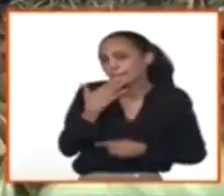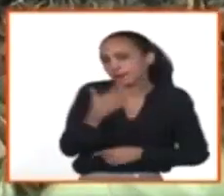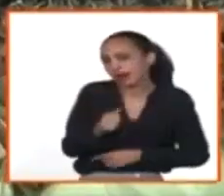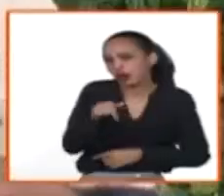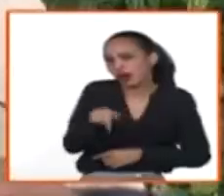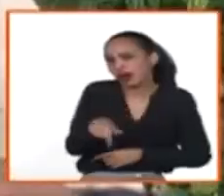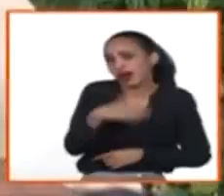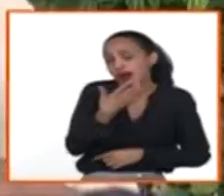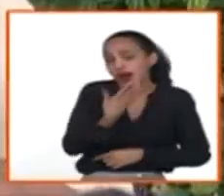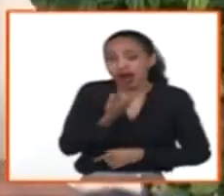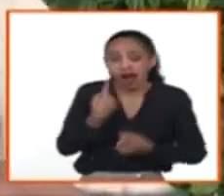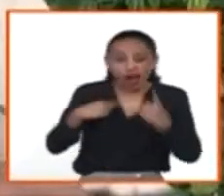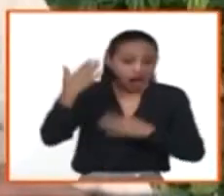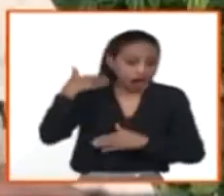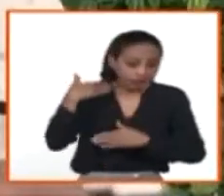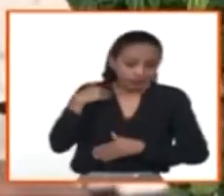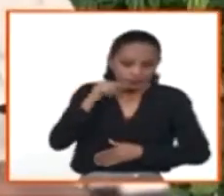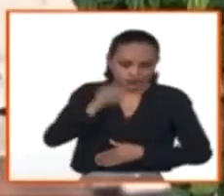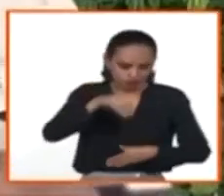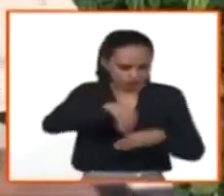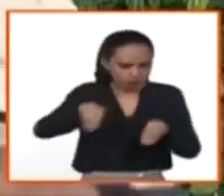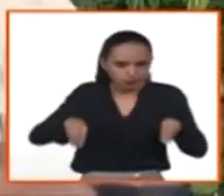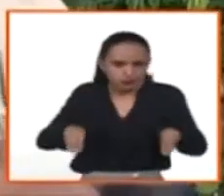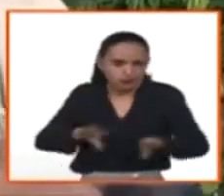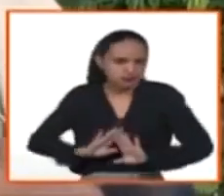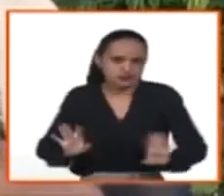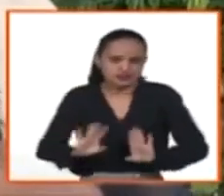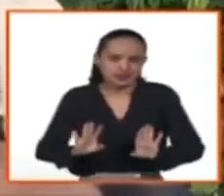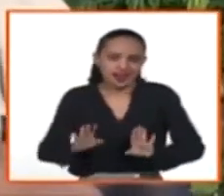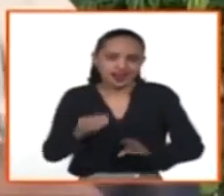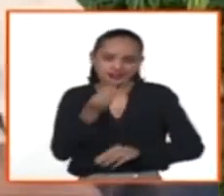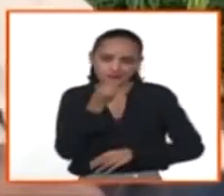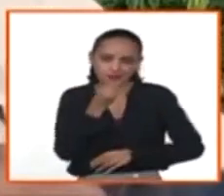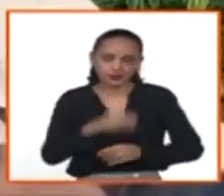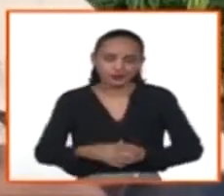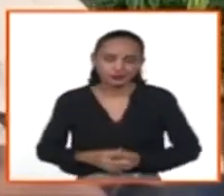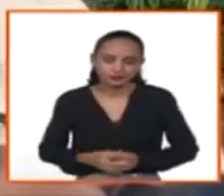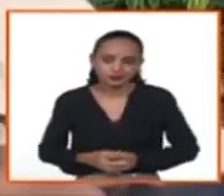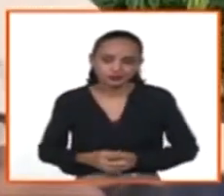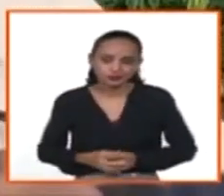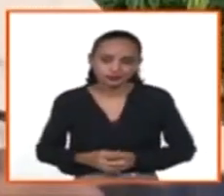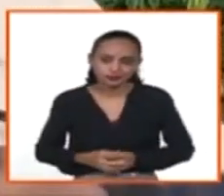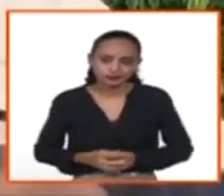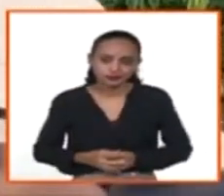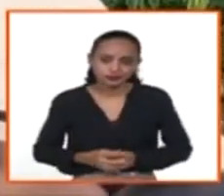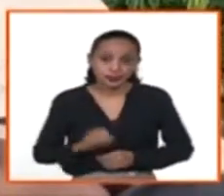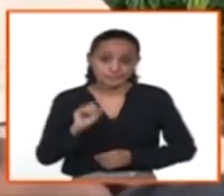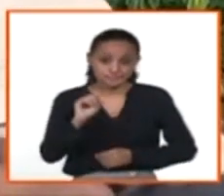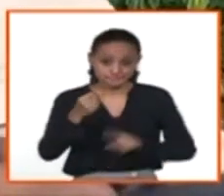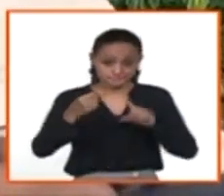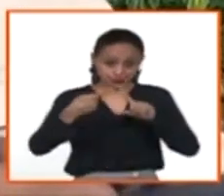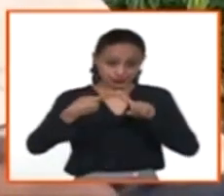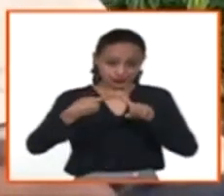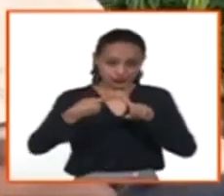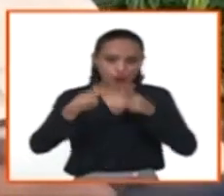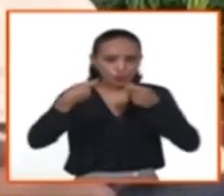en el hogar. Primeramente hay que preparar bien el terreno, moverlo, por supuesto tratar de poner buena